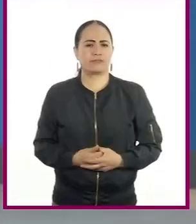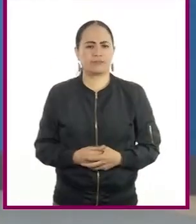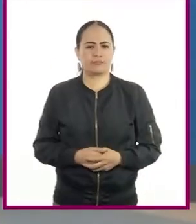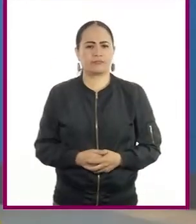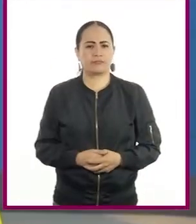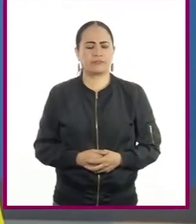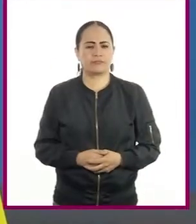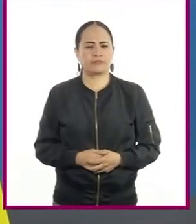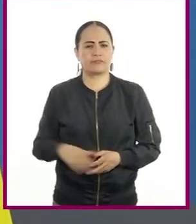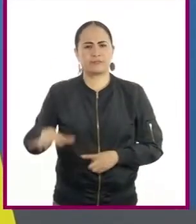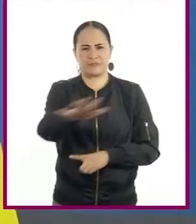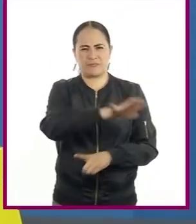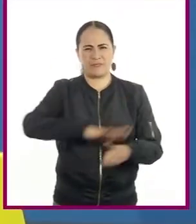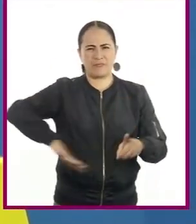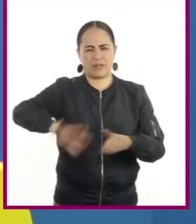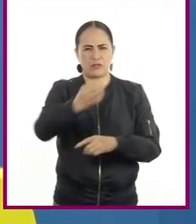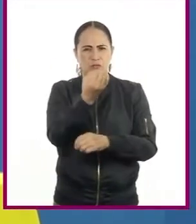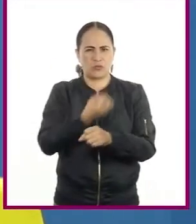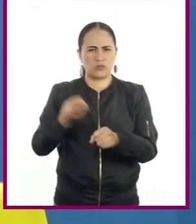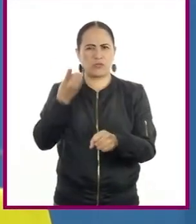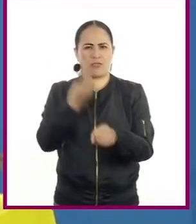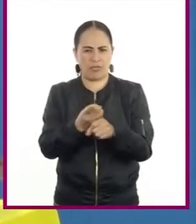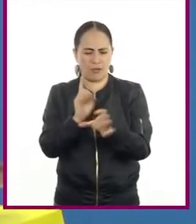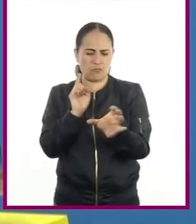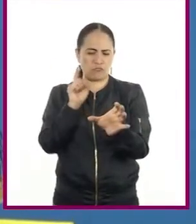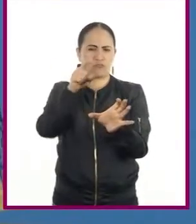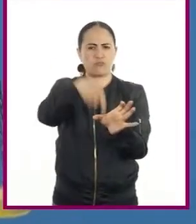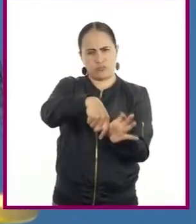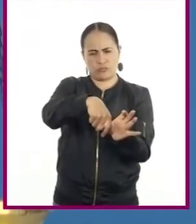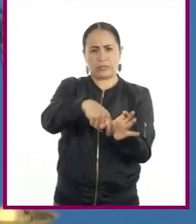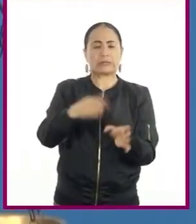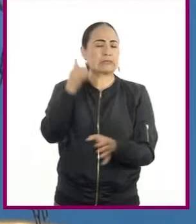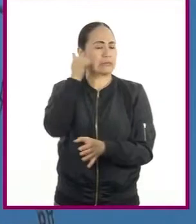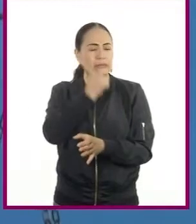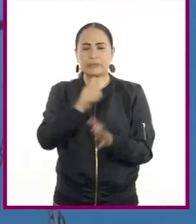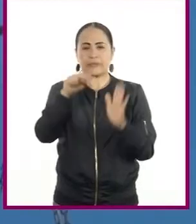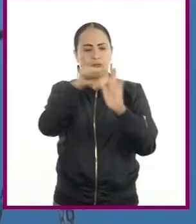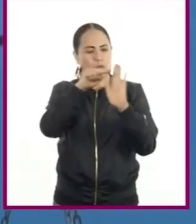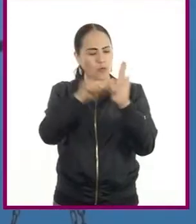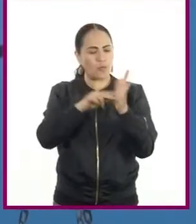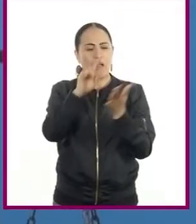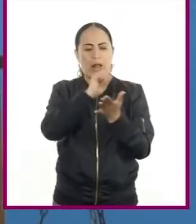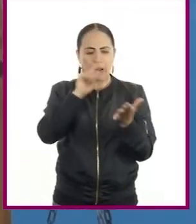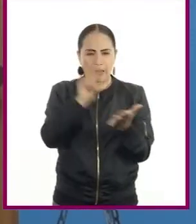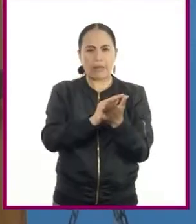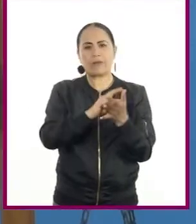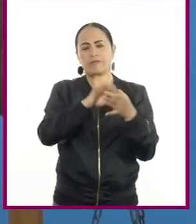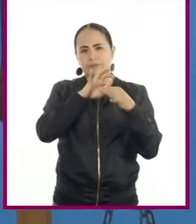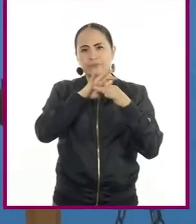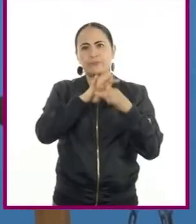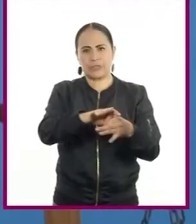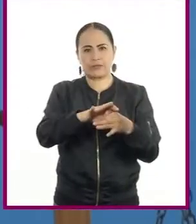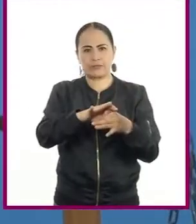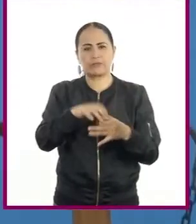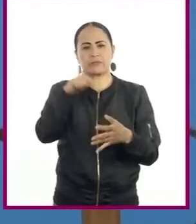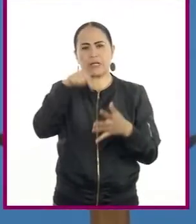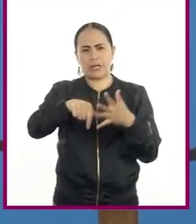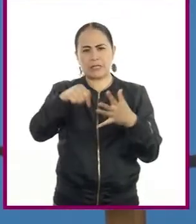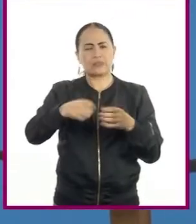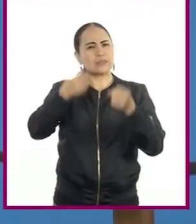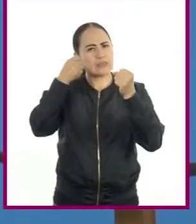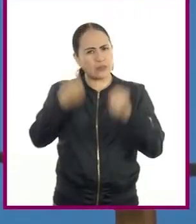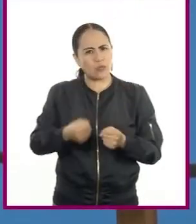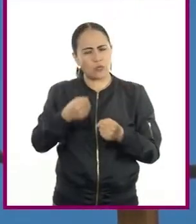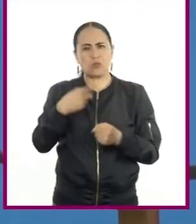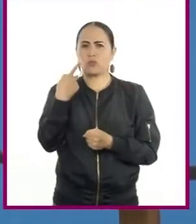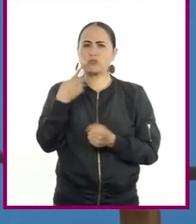como integrante de la sociedad, debe estar respaldada por una norma o ley establecidas para garantizar